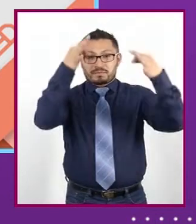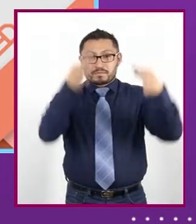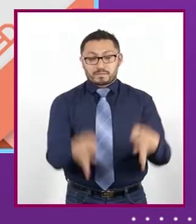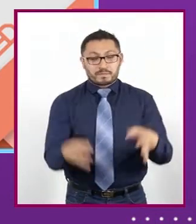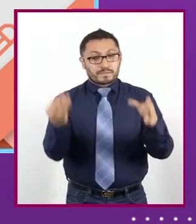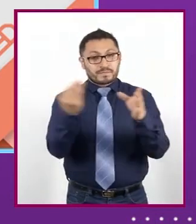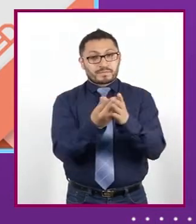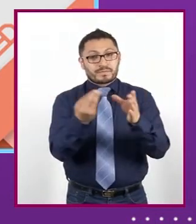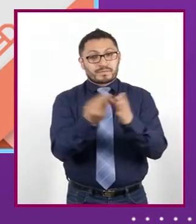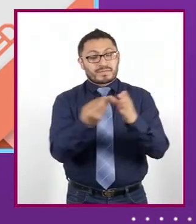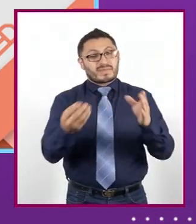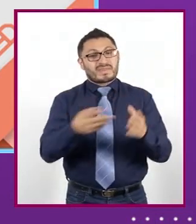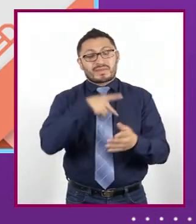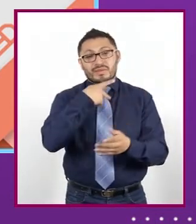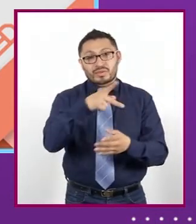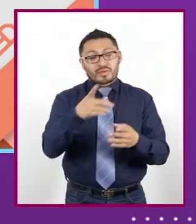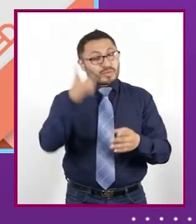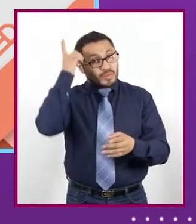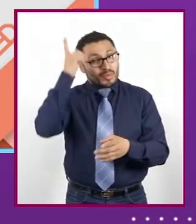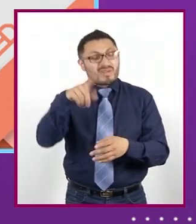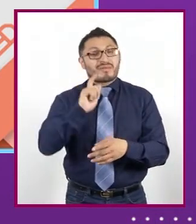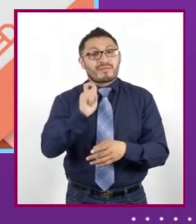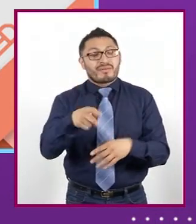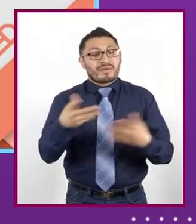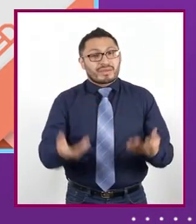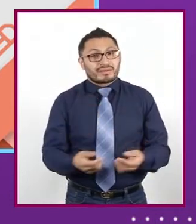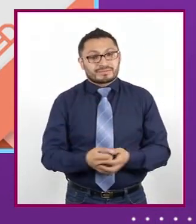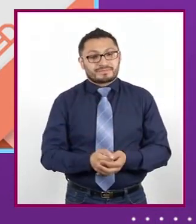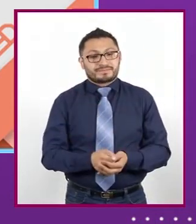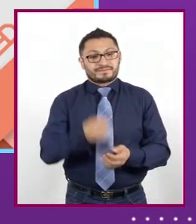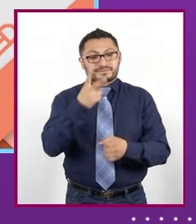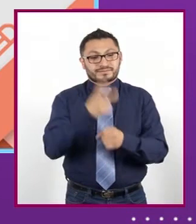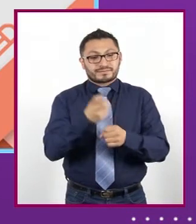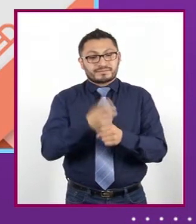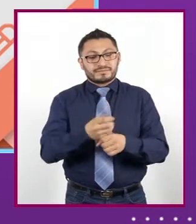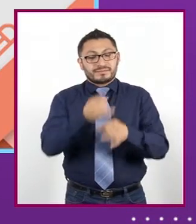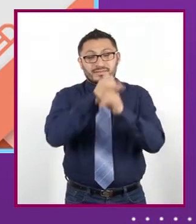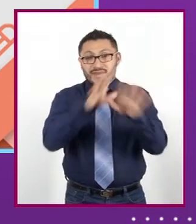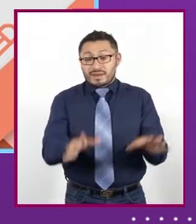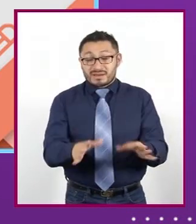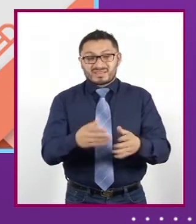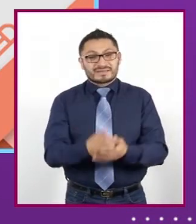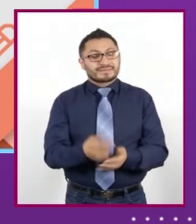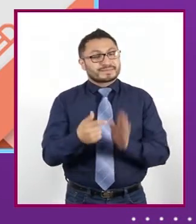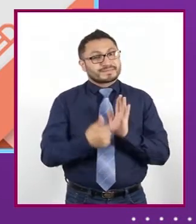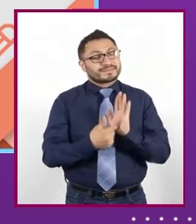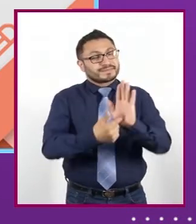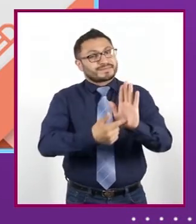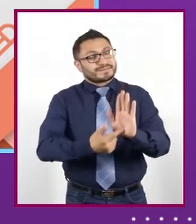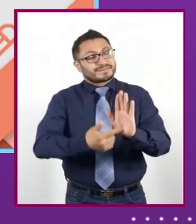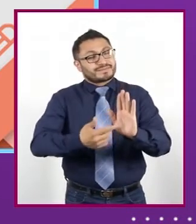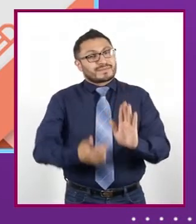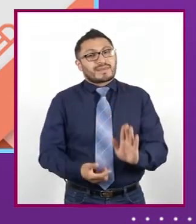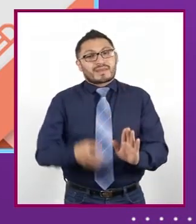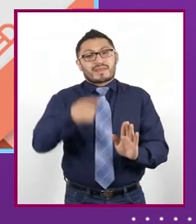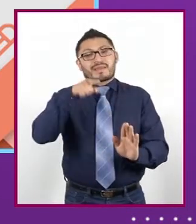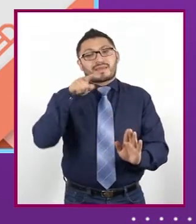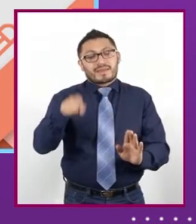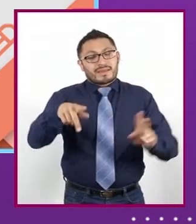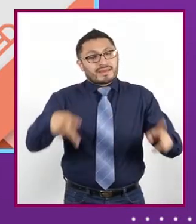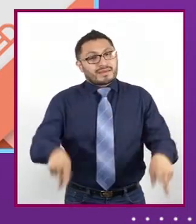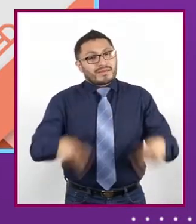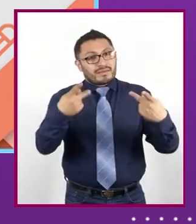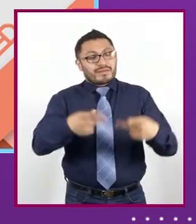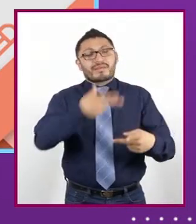propiedad de. Segunda, con los datos antes expuestos, el la vendedor,